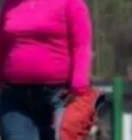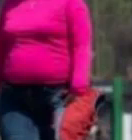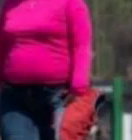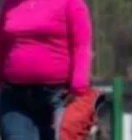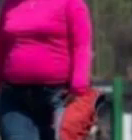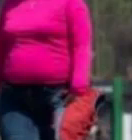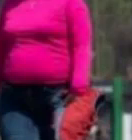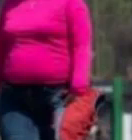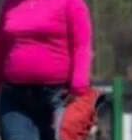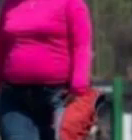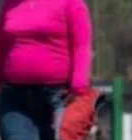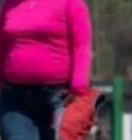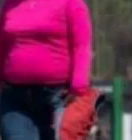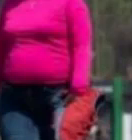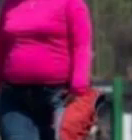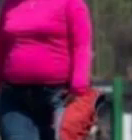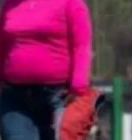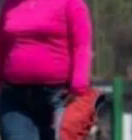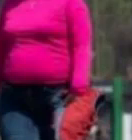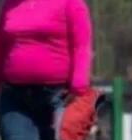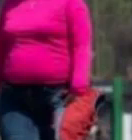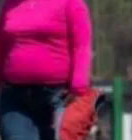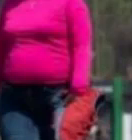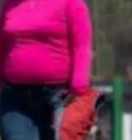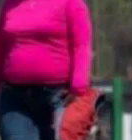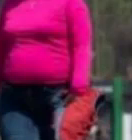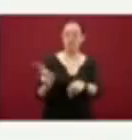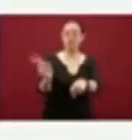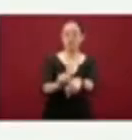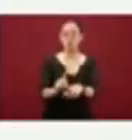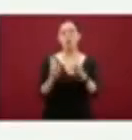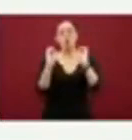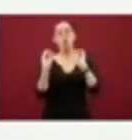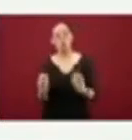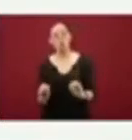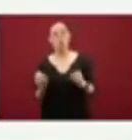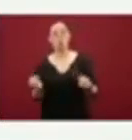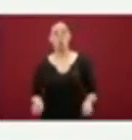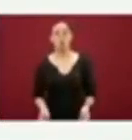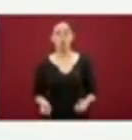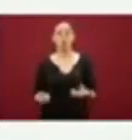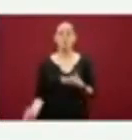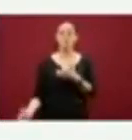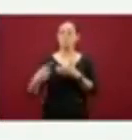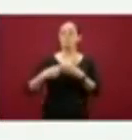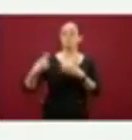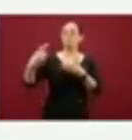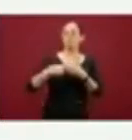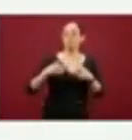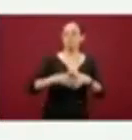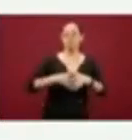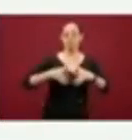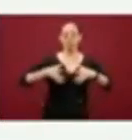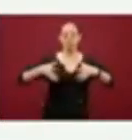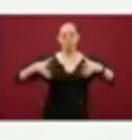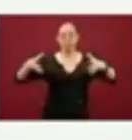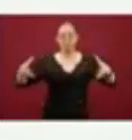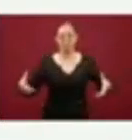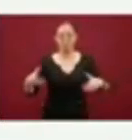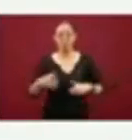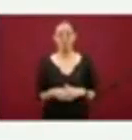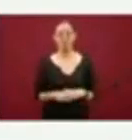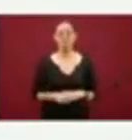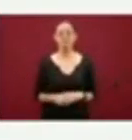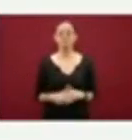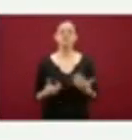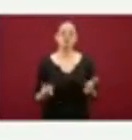mayor número de infectados. Sin embargo, si vemos una gráfica, o más bien la expusieron en la mañanera, a consideración de las grandes